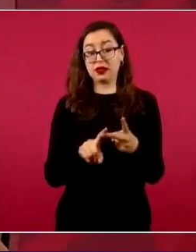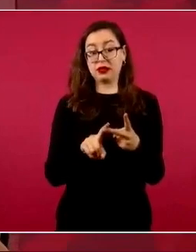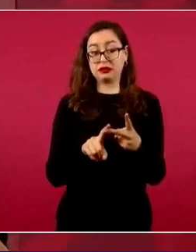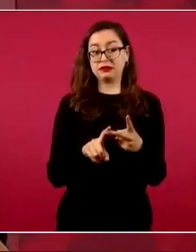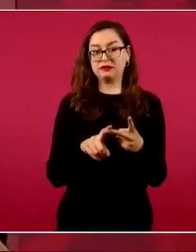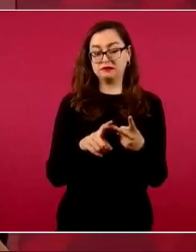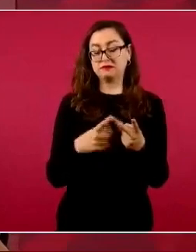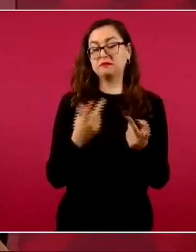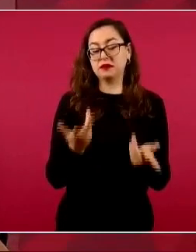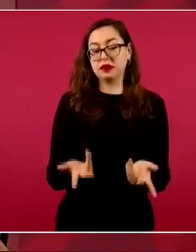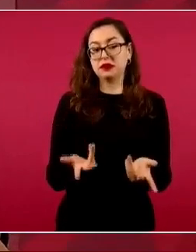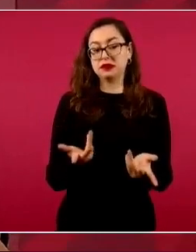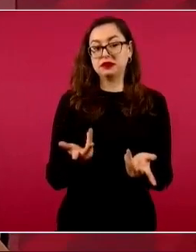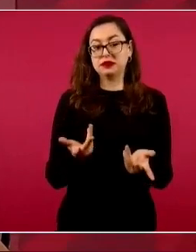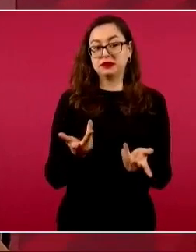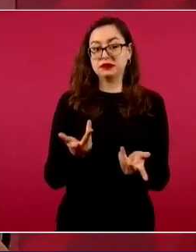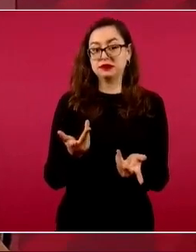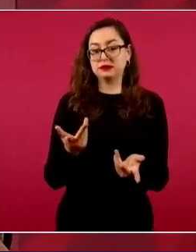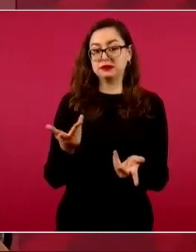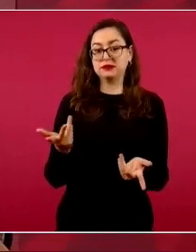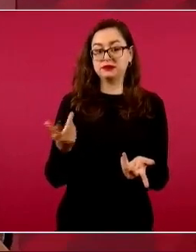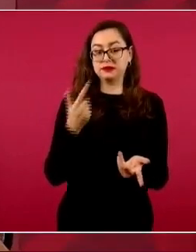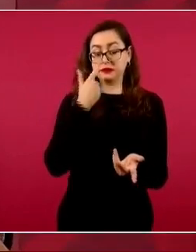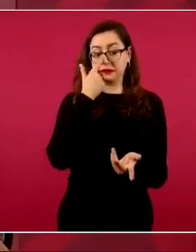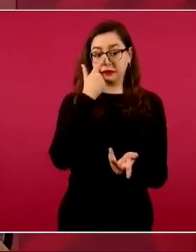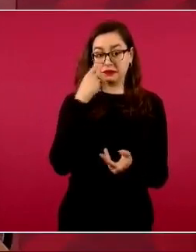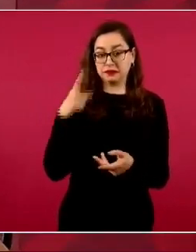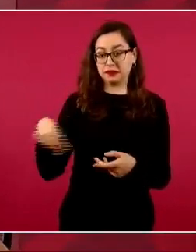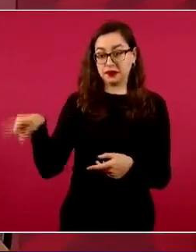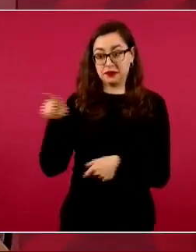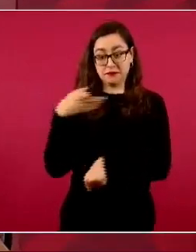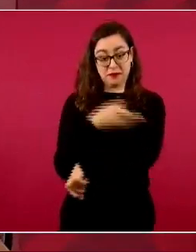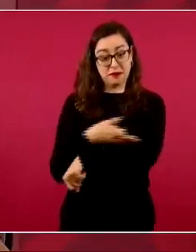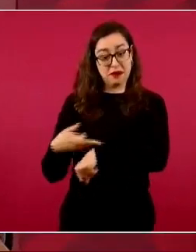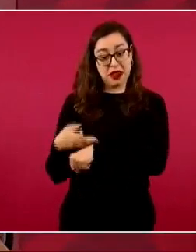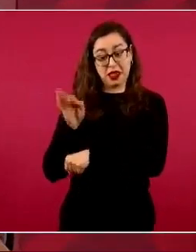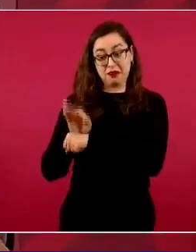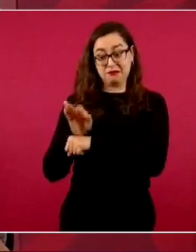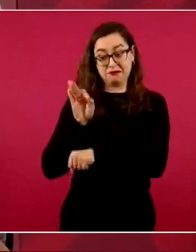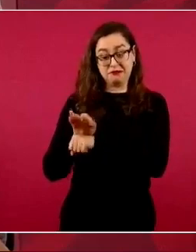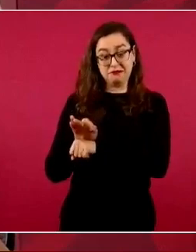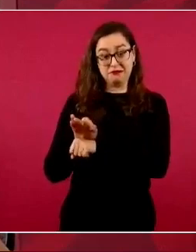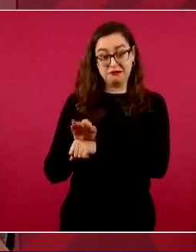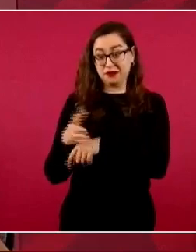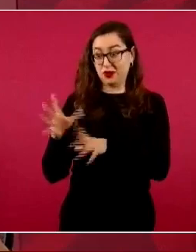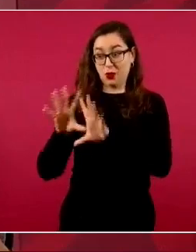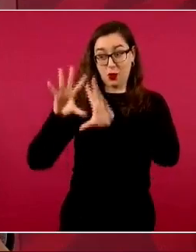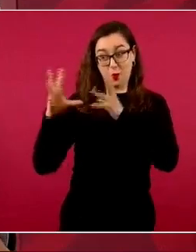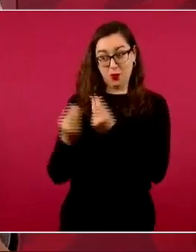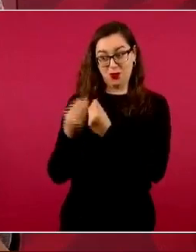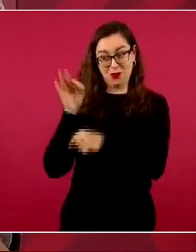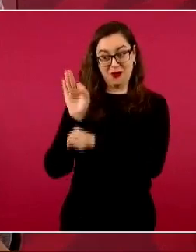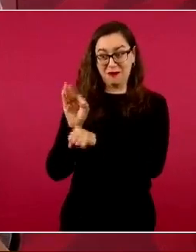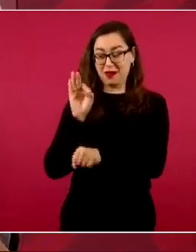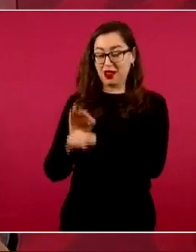Es como el DIF, ¿sí? Es de la familia.